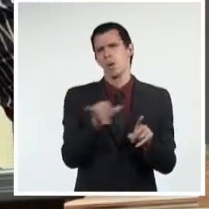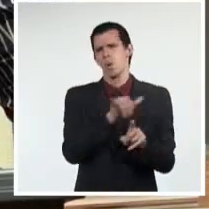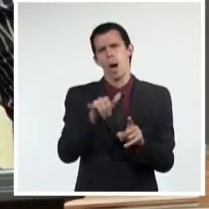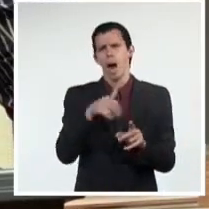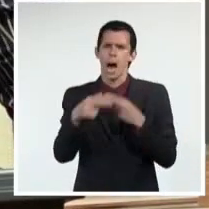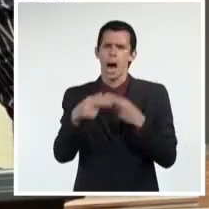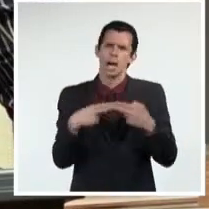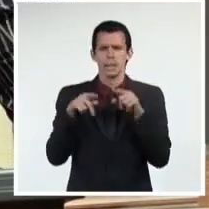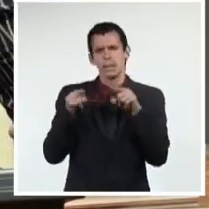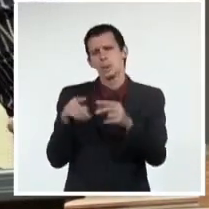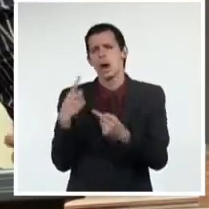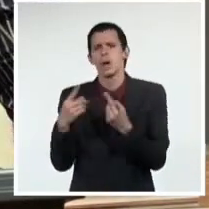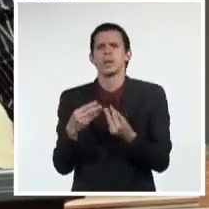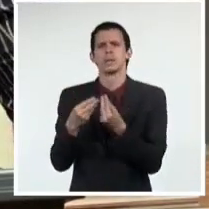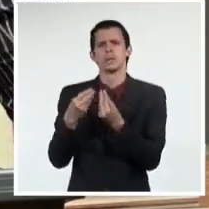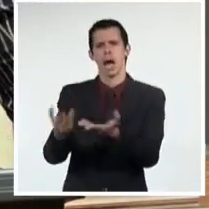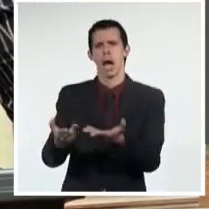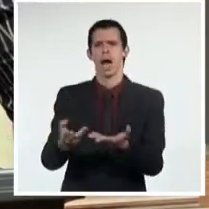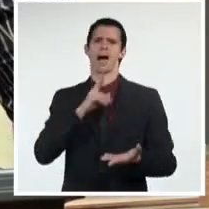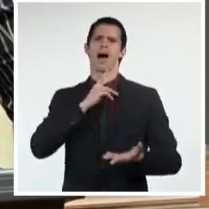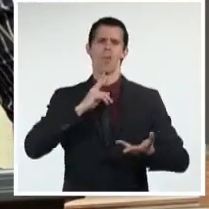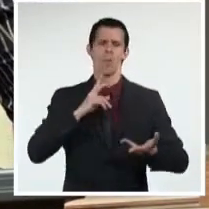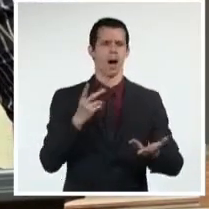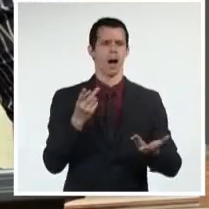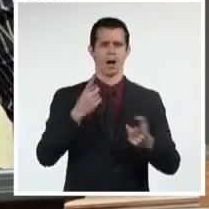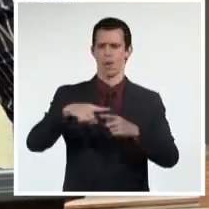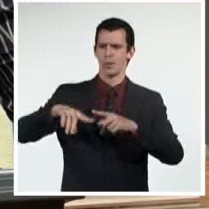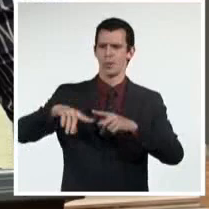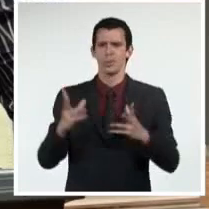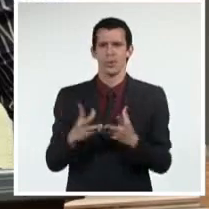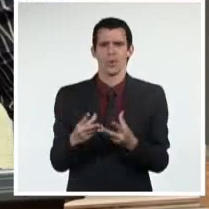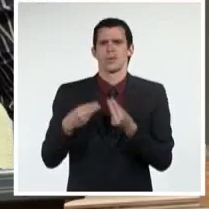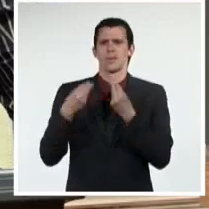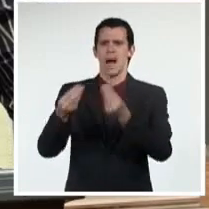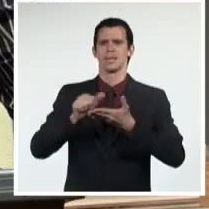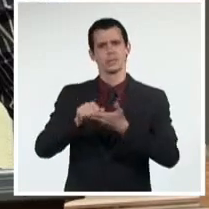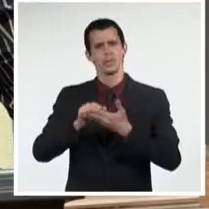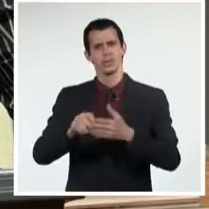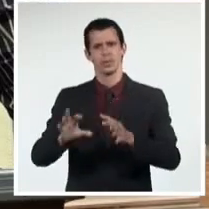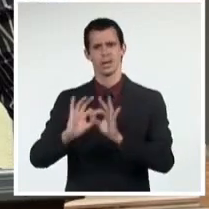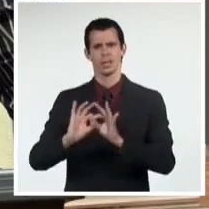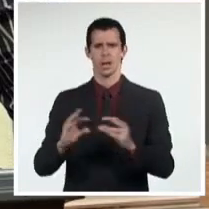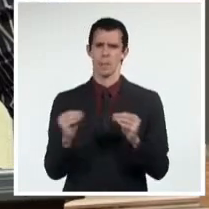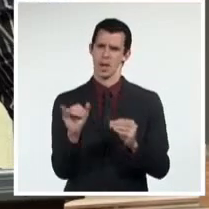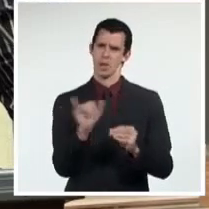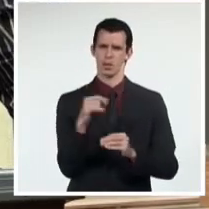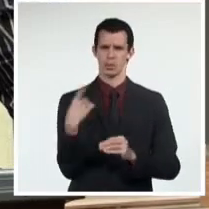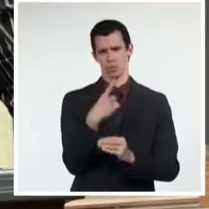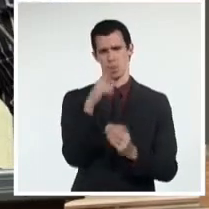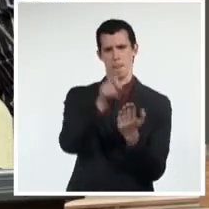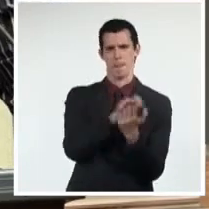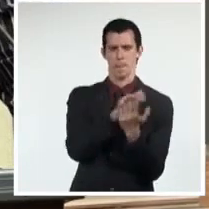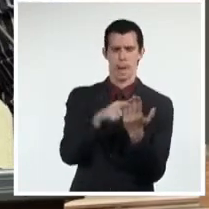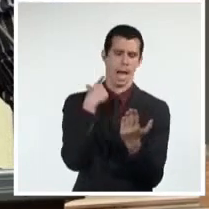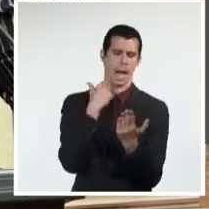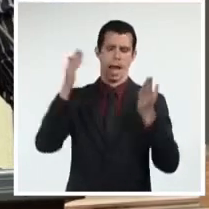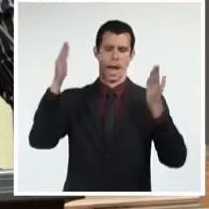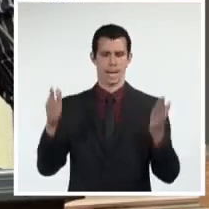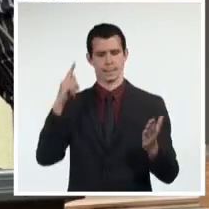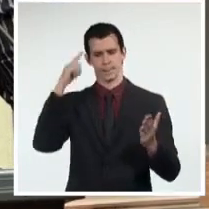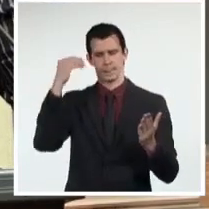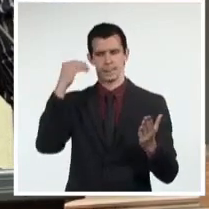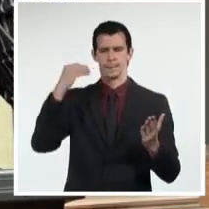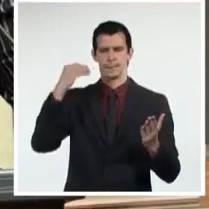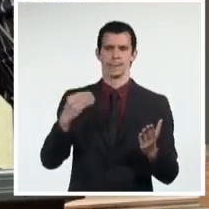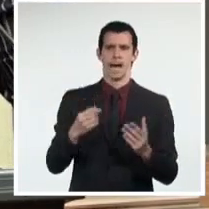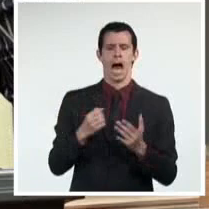con el tema de otras. Yo creo que hay que elaborar estrategias específicas y utilizar variantes específicas para poder llegar a